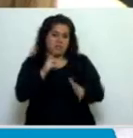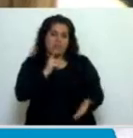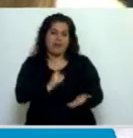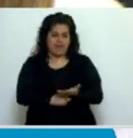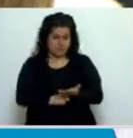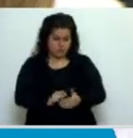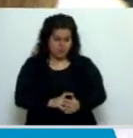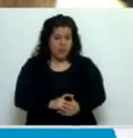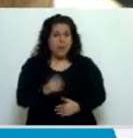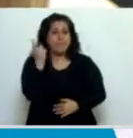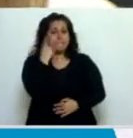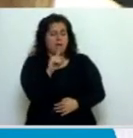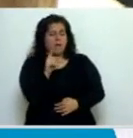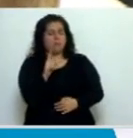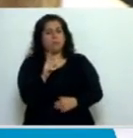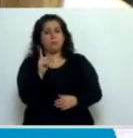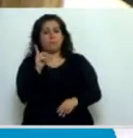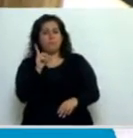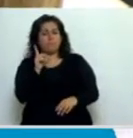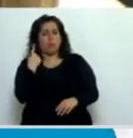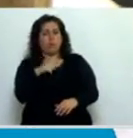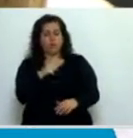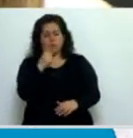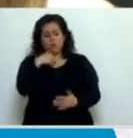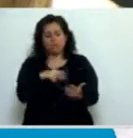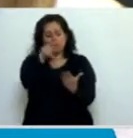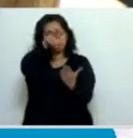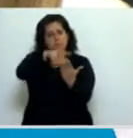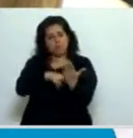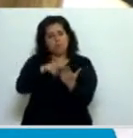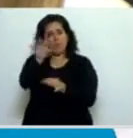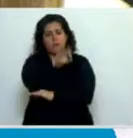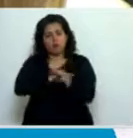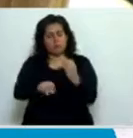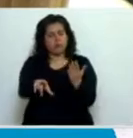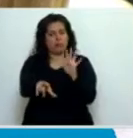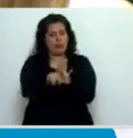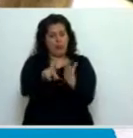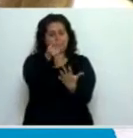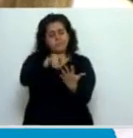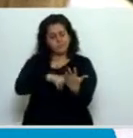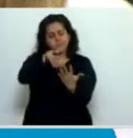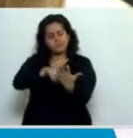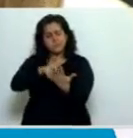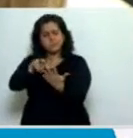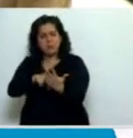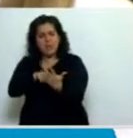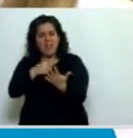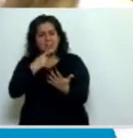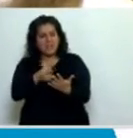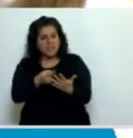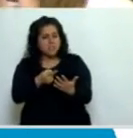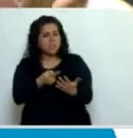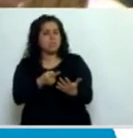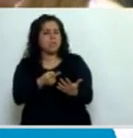decisiones. Ahora, cuando uno lee atentamente el proyecto y nos remitimos exclusivamente ya no a las